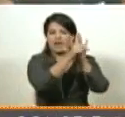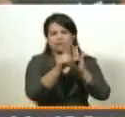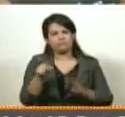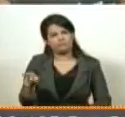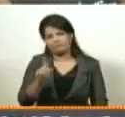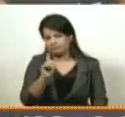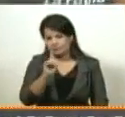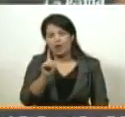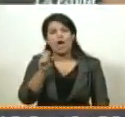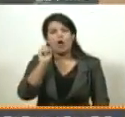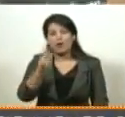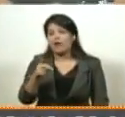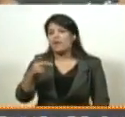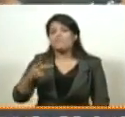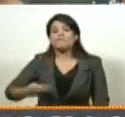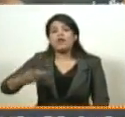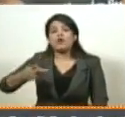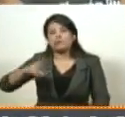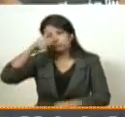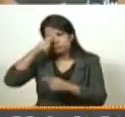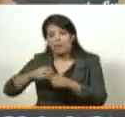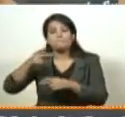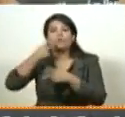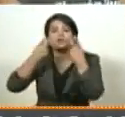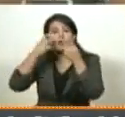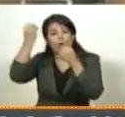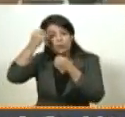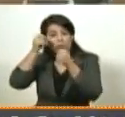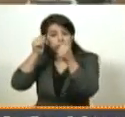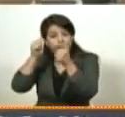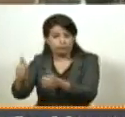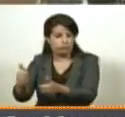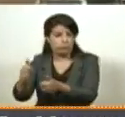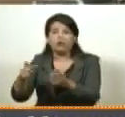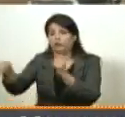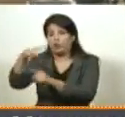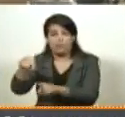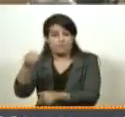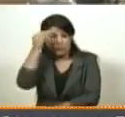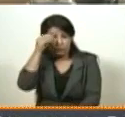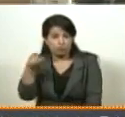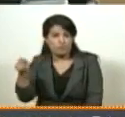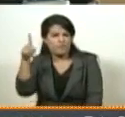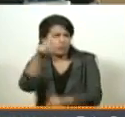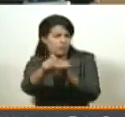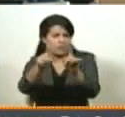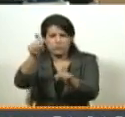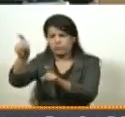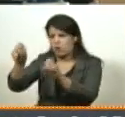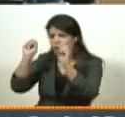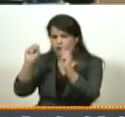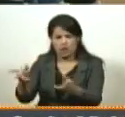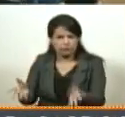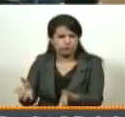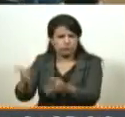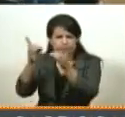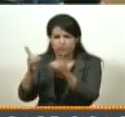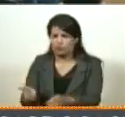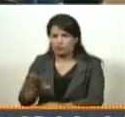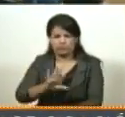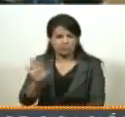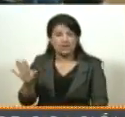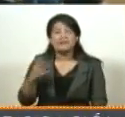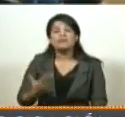valor, una valoración política. Ahora, ellos pueden preguntarle a su militancia lo que ellos quieran.